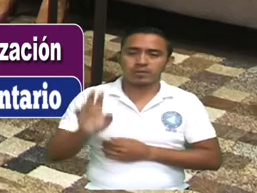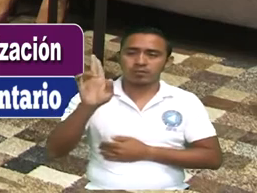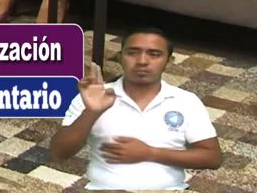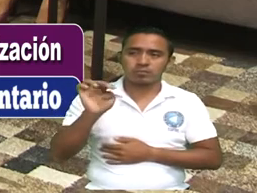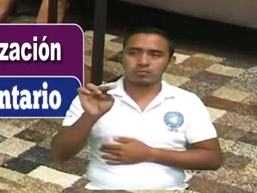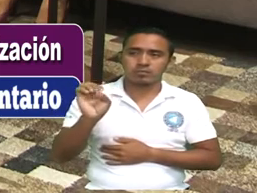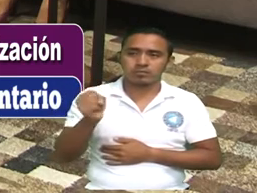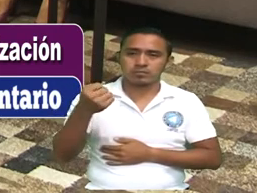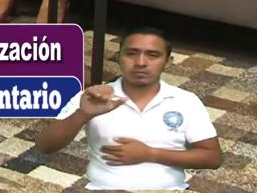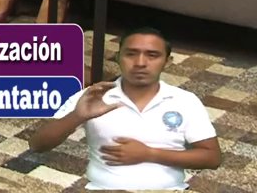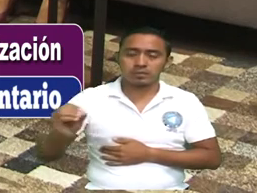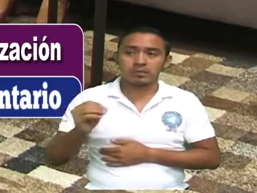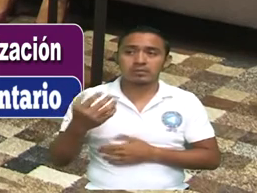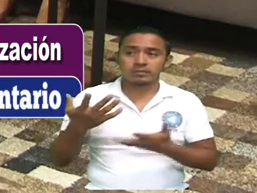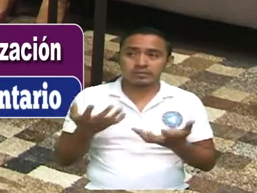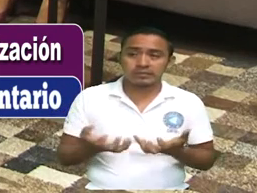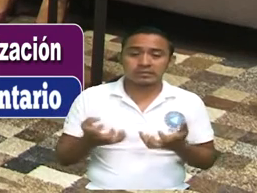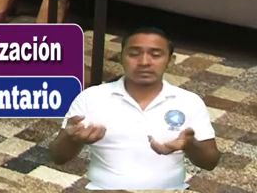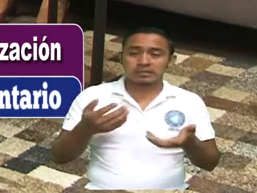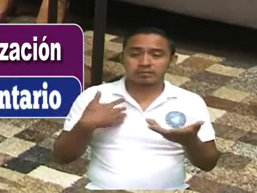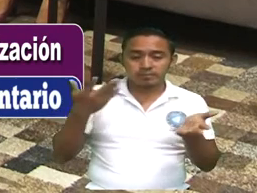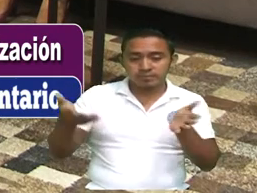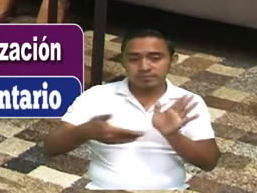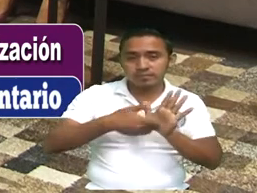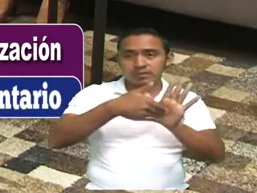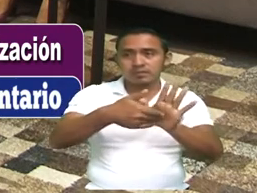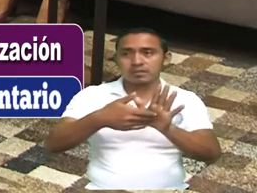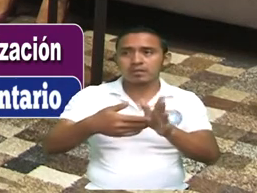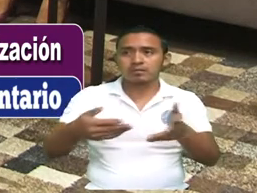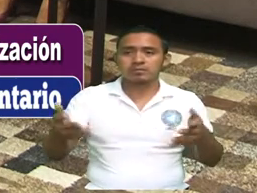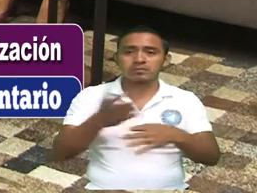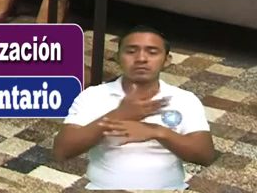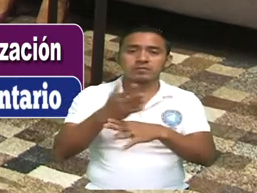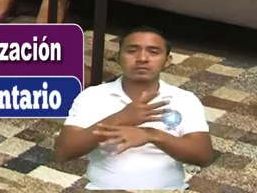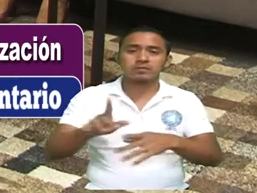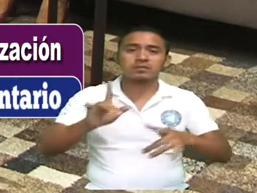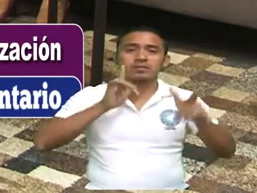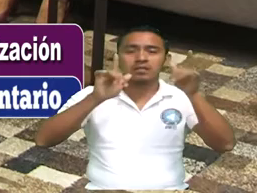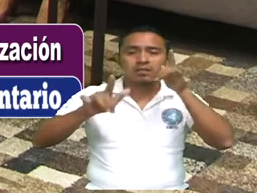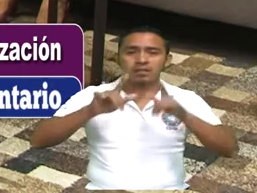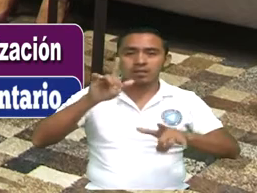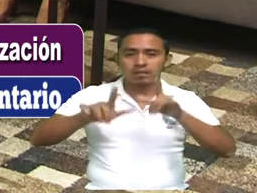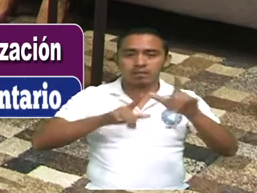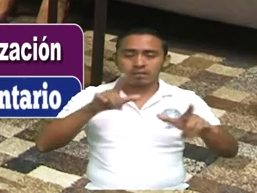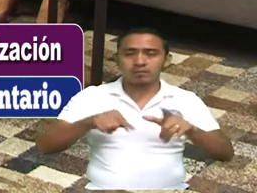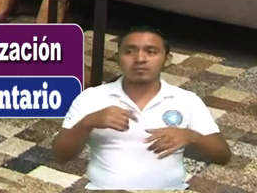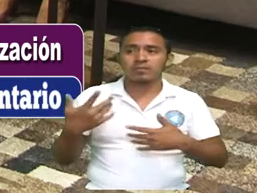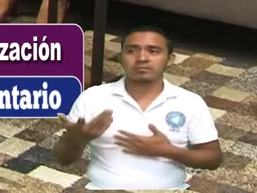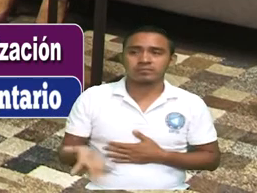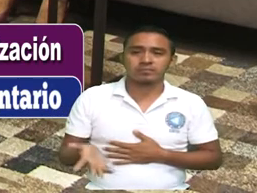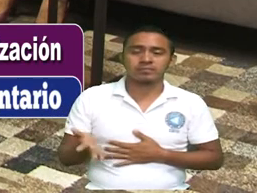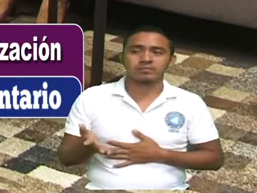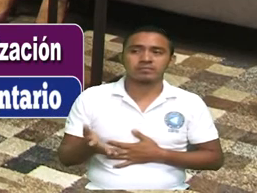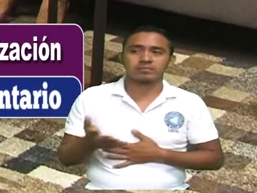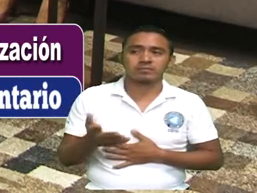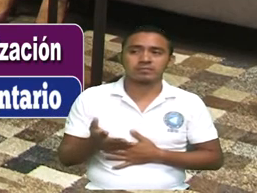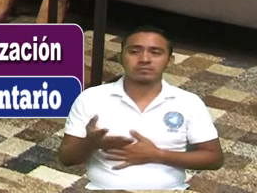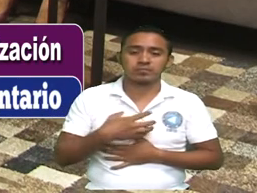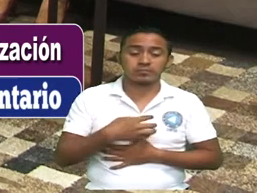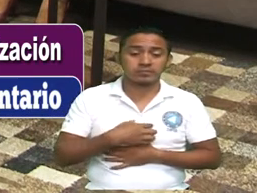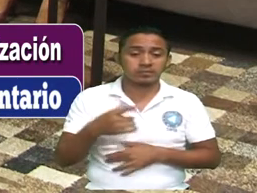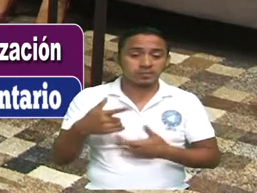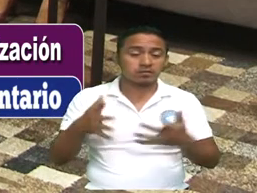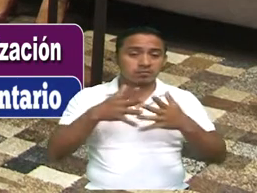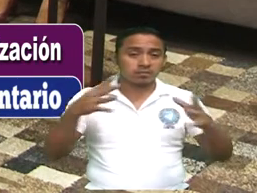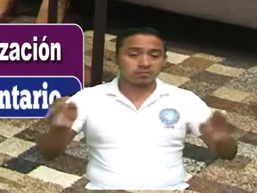está tratando de rescatar esta parte del multilingüismo, que precisamente en con la Cruzada